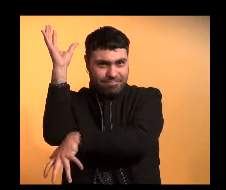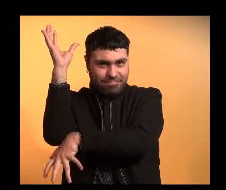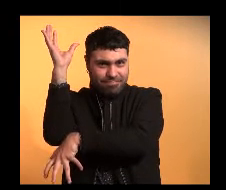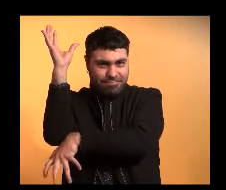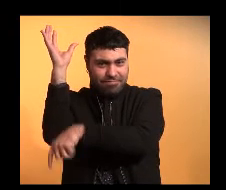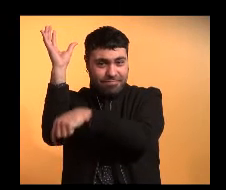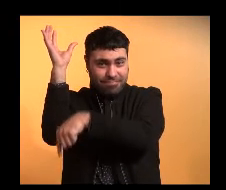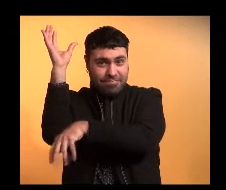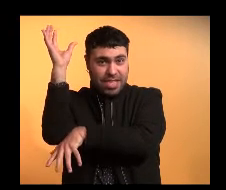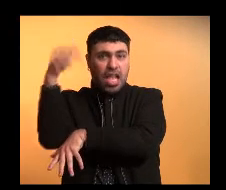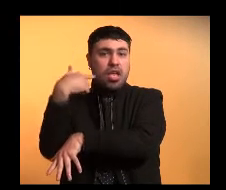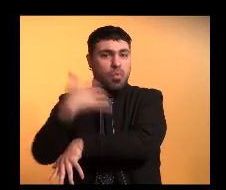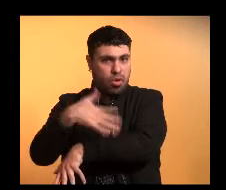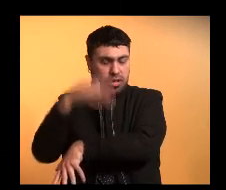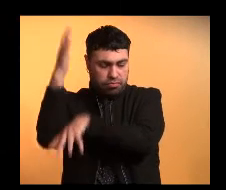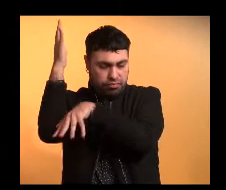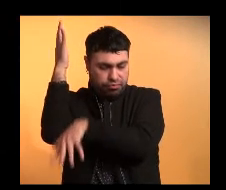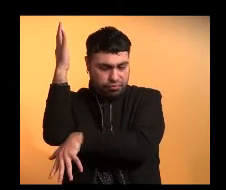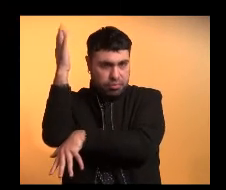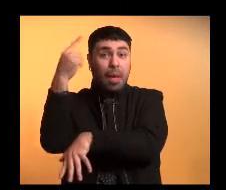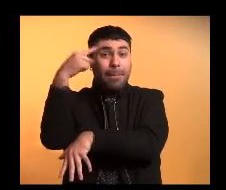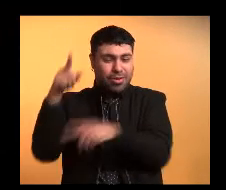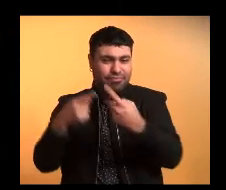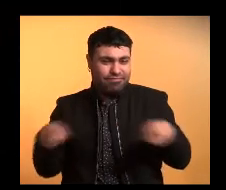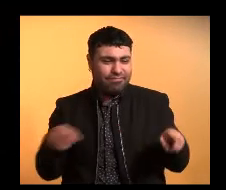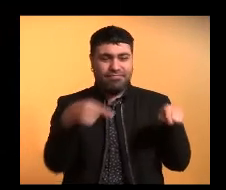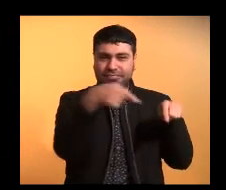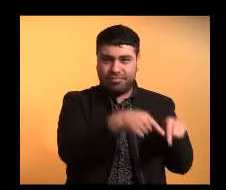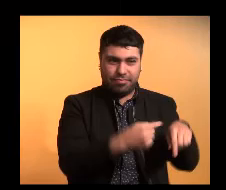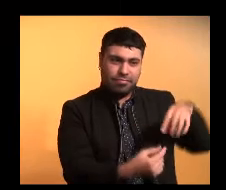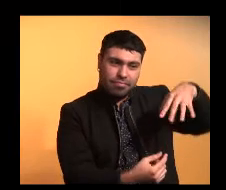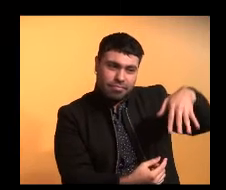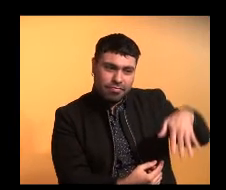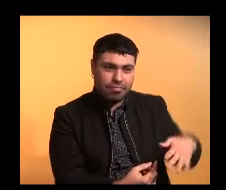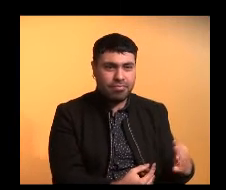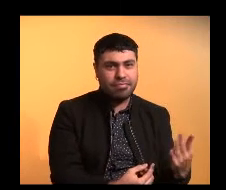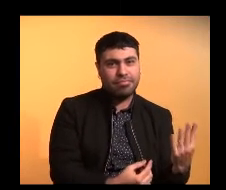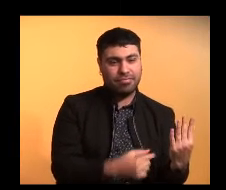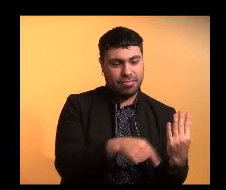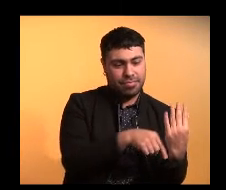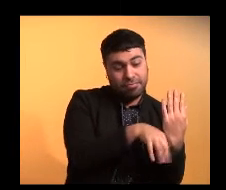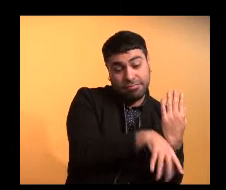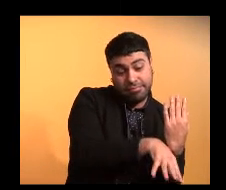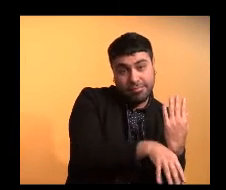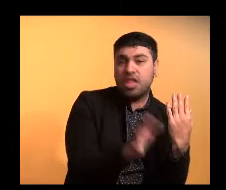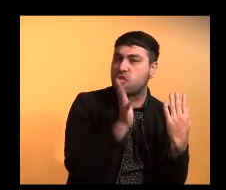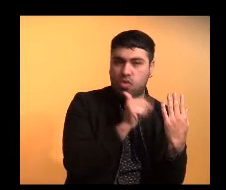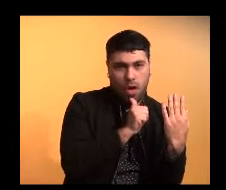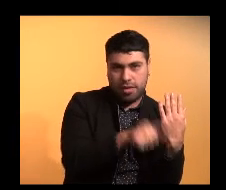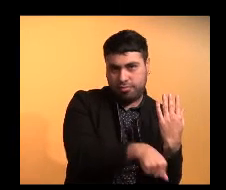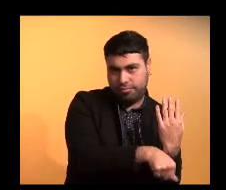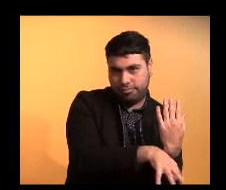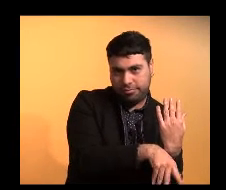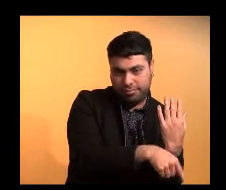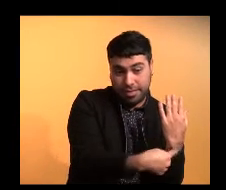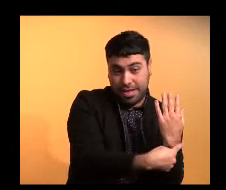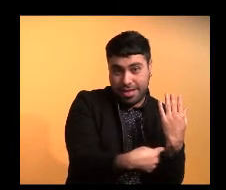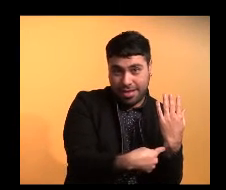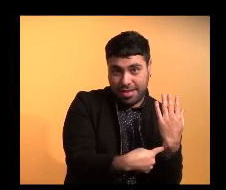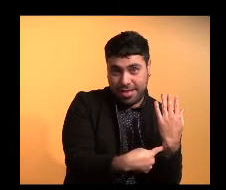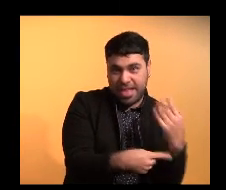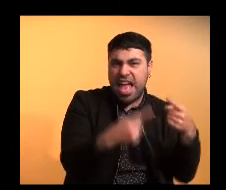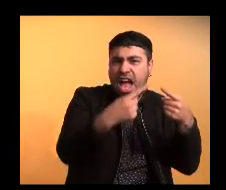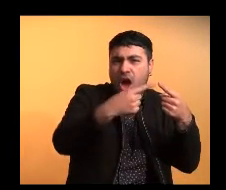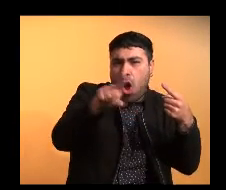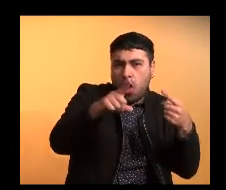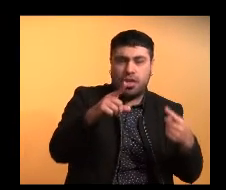al sustrato. En el caso de las algas, como ustedes ven acá en el lado izquierdo, no tienen raíces, tienen una estructura que se denomina disco, que le